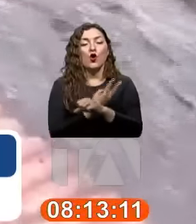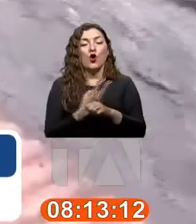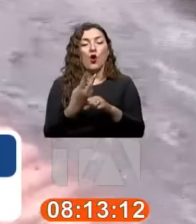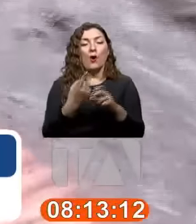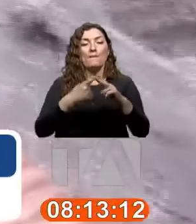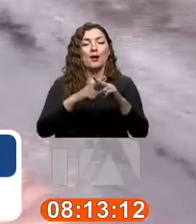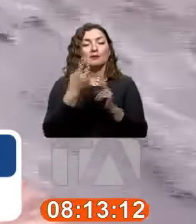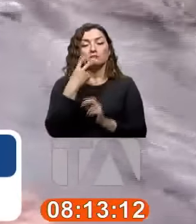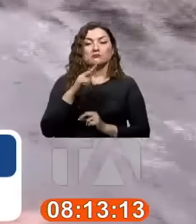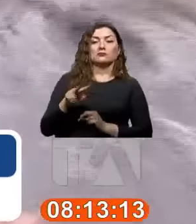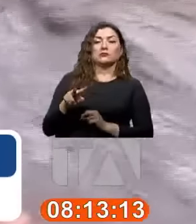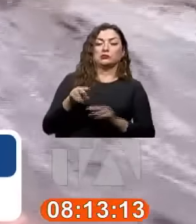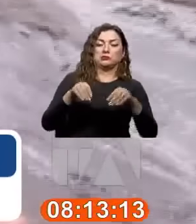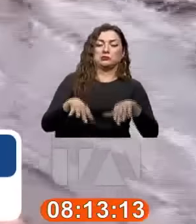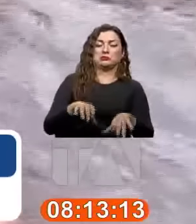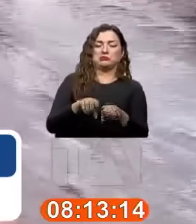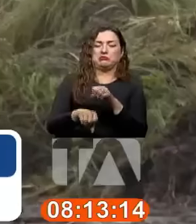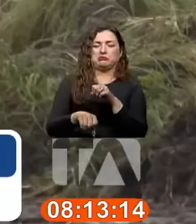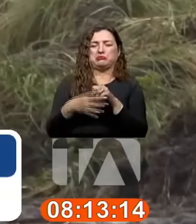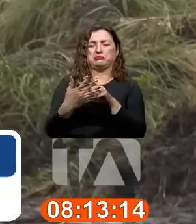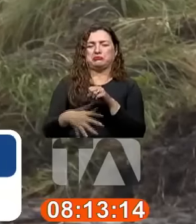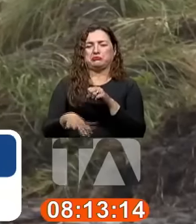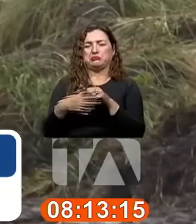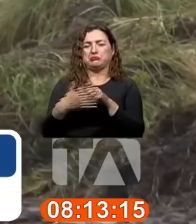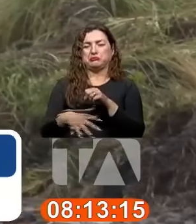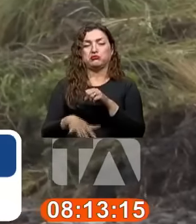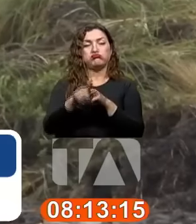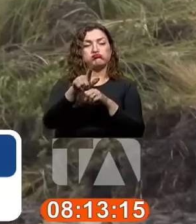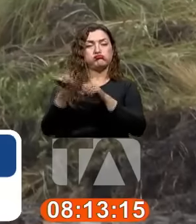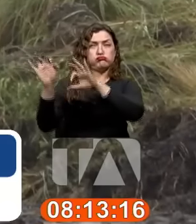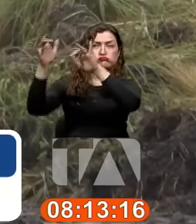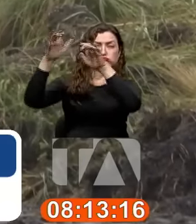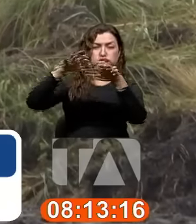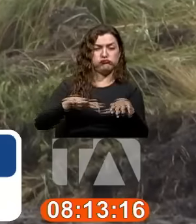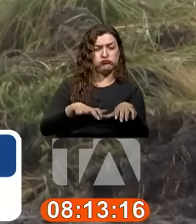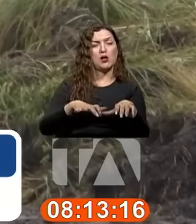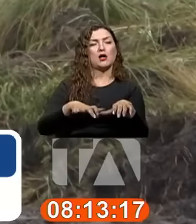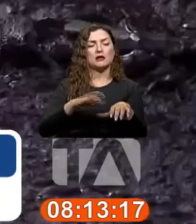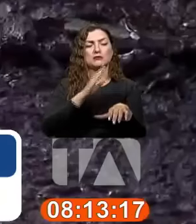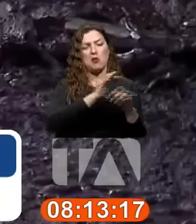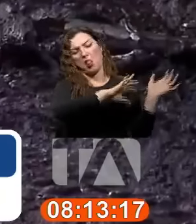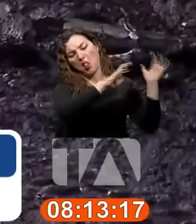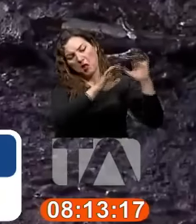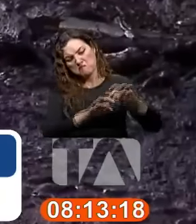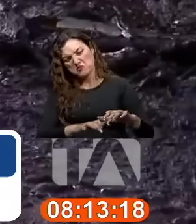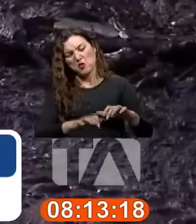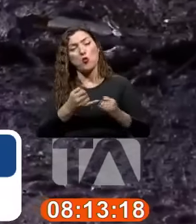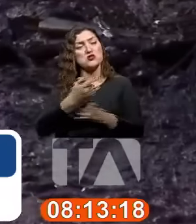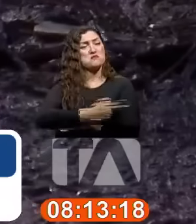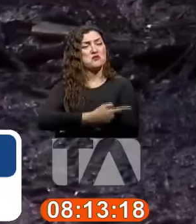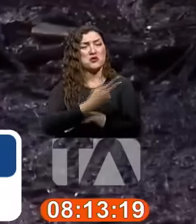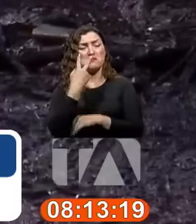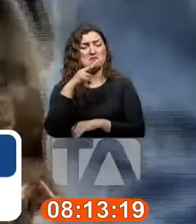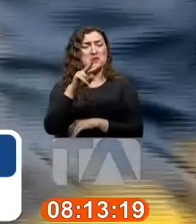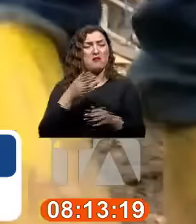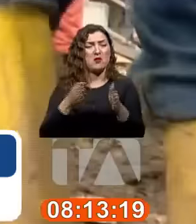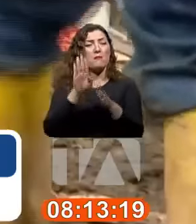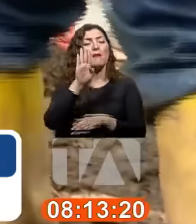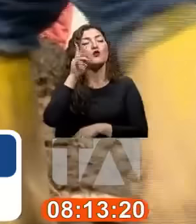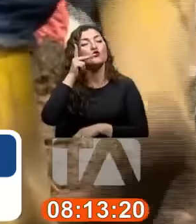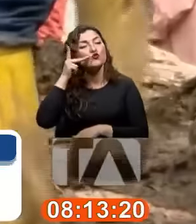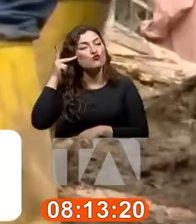empieza a evidenciar los estragos del fuerte temporal invernal. Derrumbes y colapsos han sido la tónica de los últimos días. Ejemplo de ello es la vía Baños